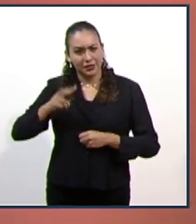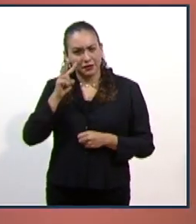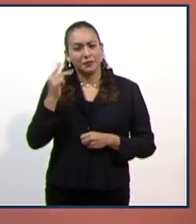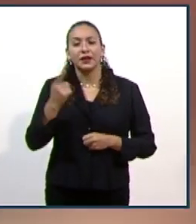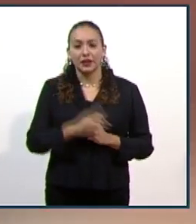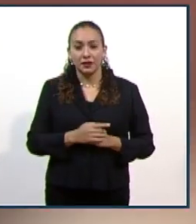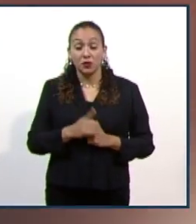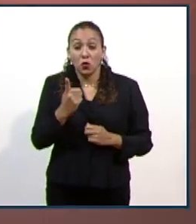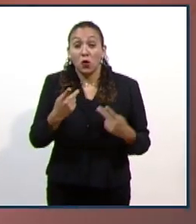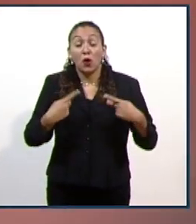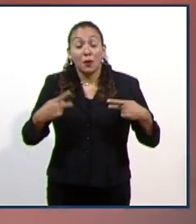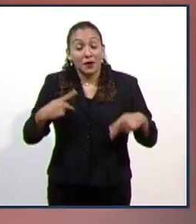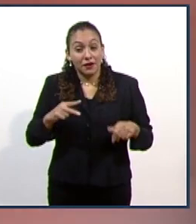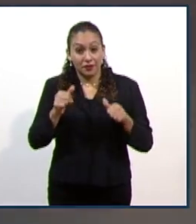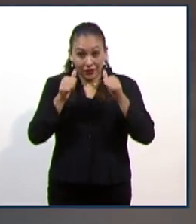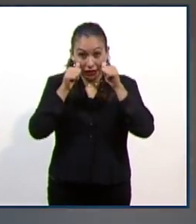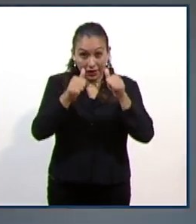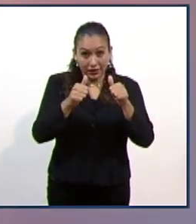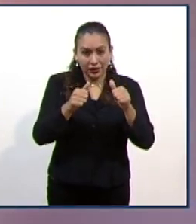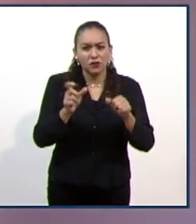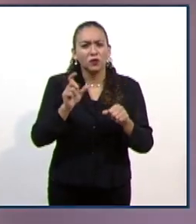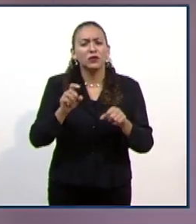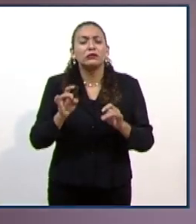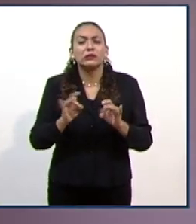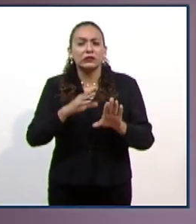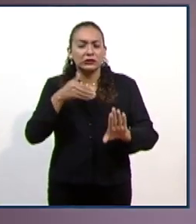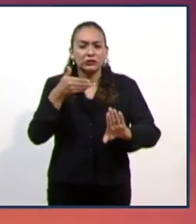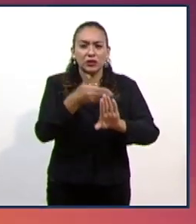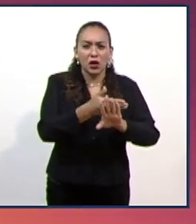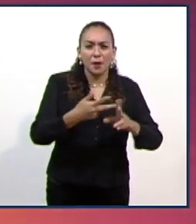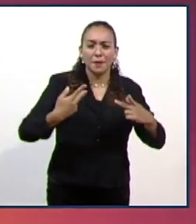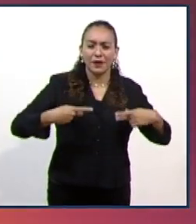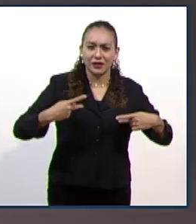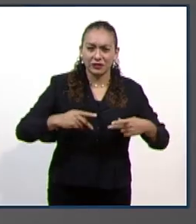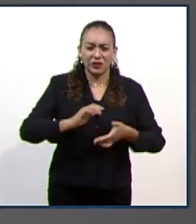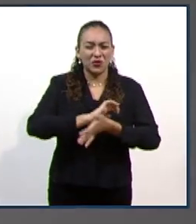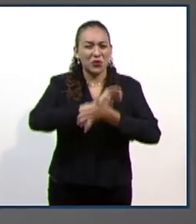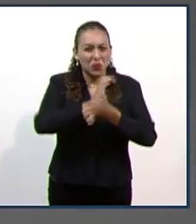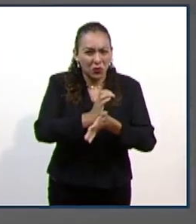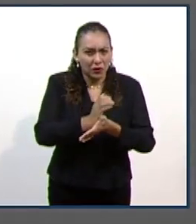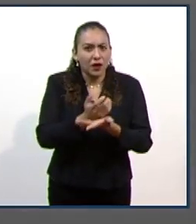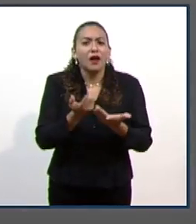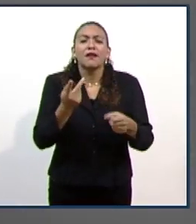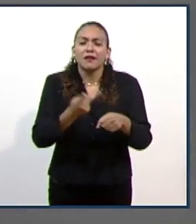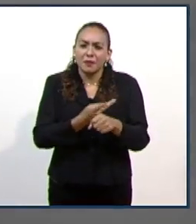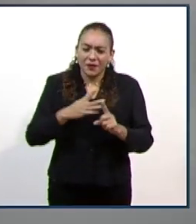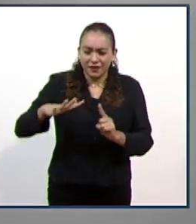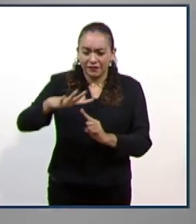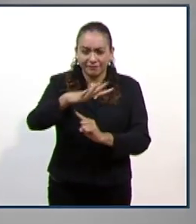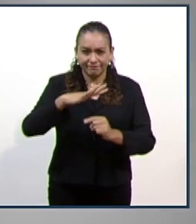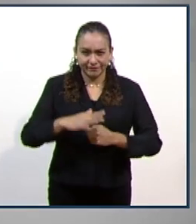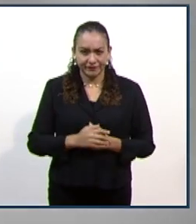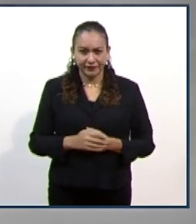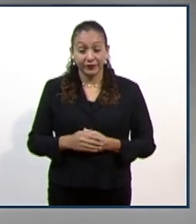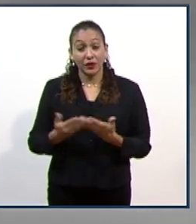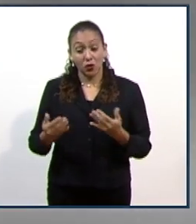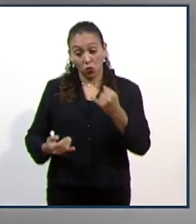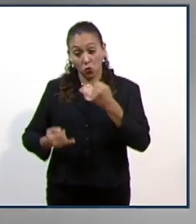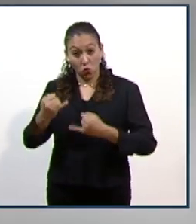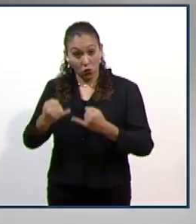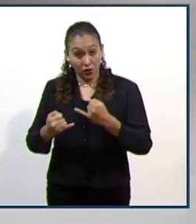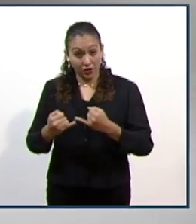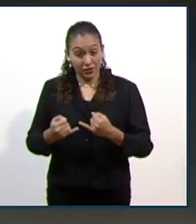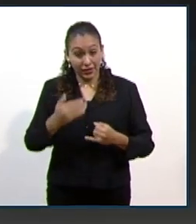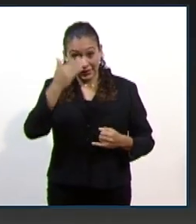de la diversidad sexual se da en un ambiente de violencia o desigualdad. Además, ningún juzgador debe poner en duda